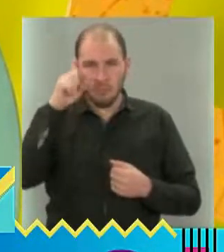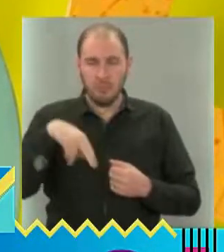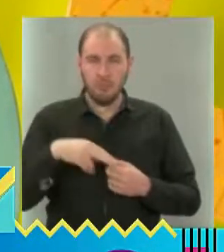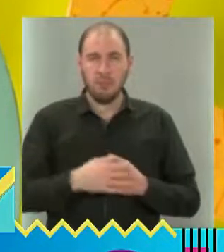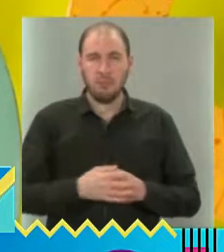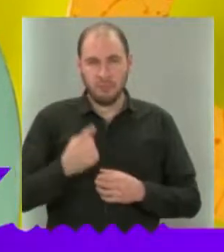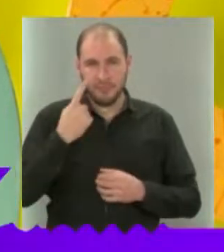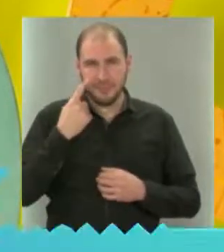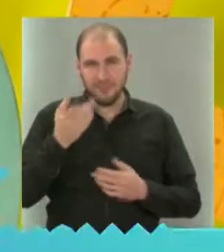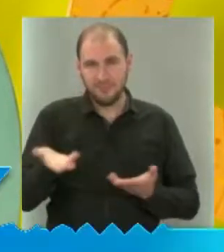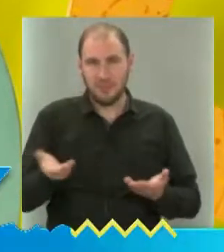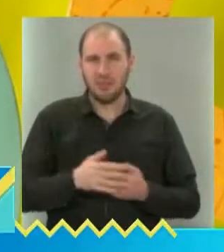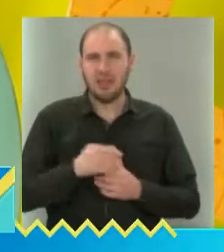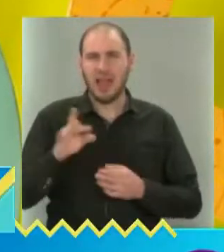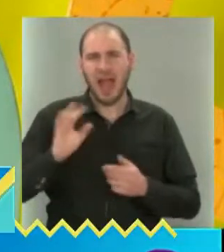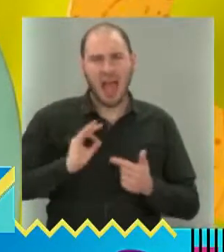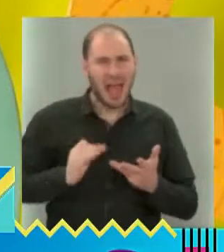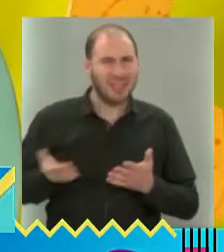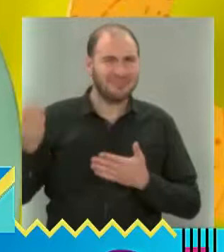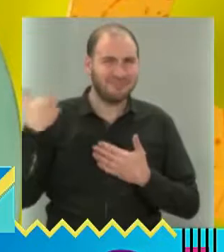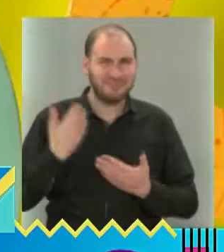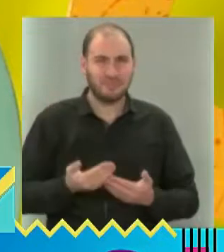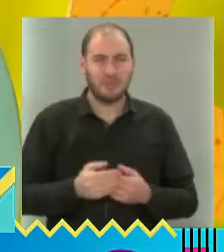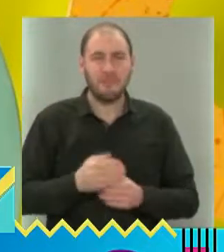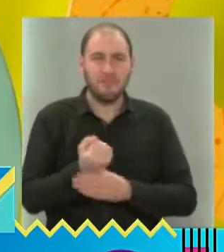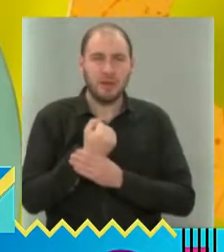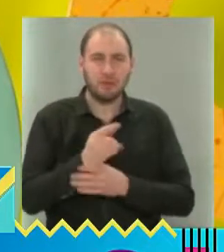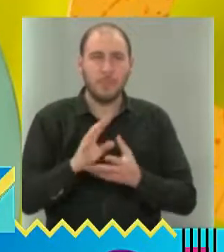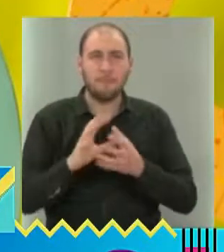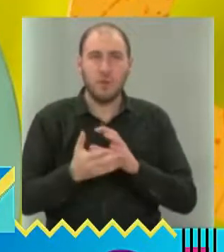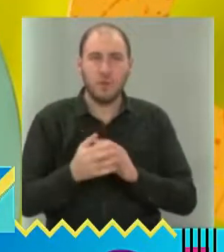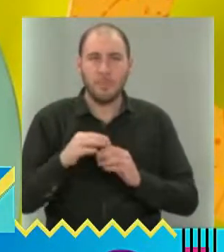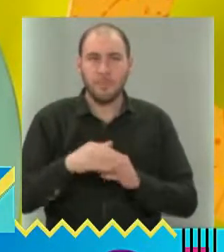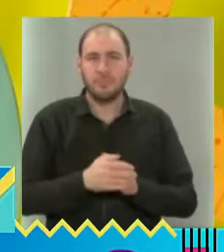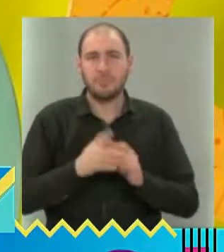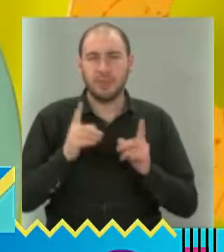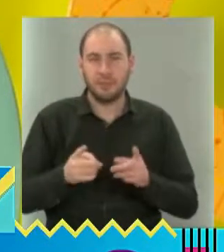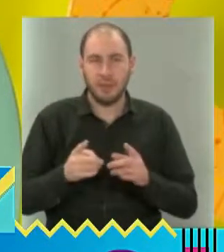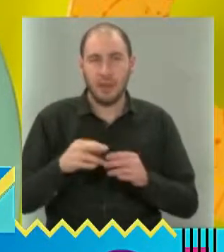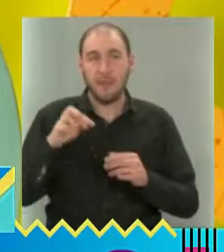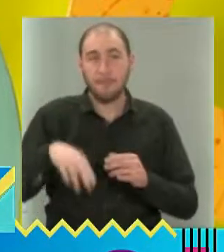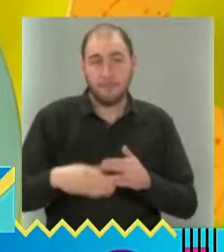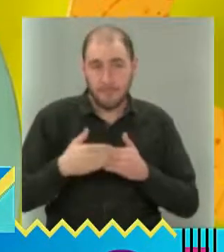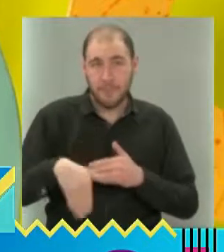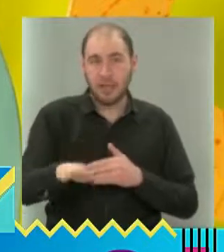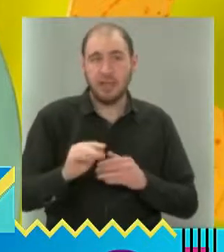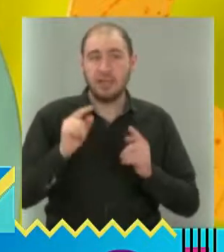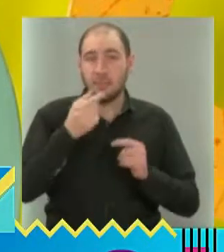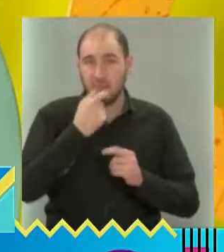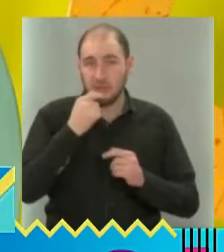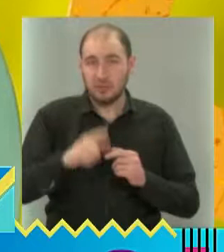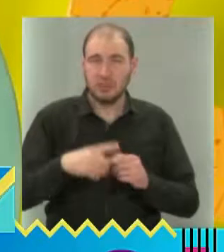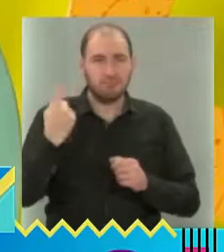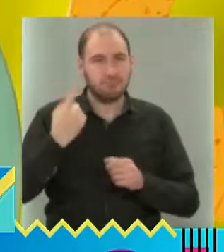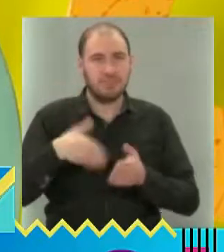conocido, digamos, y por suerte desde muchas décadas, tanto como fue conocido y modelo el PEVI como modelo de planificación, digamos, y Mendoza nos puso